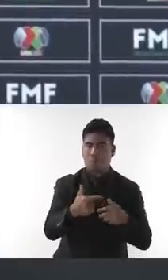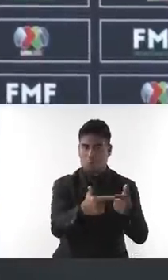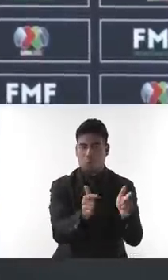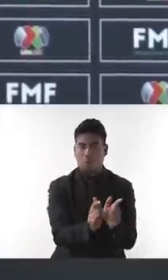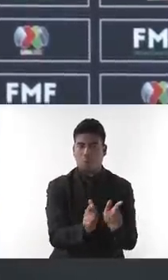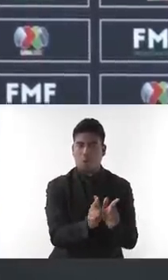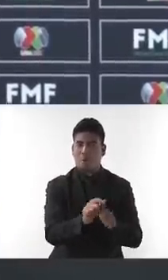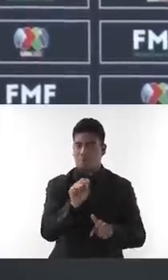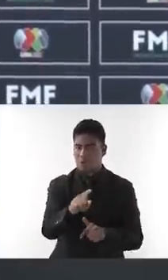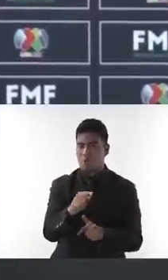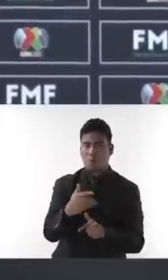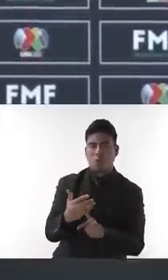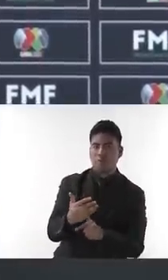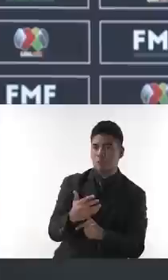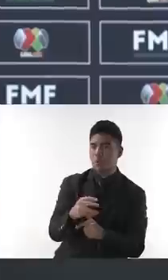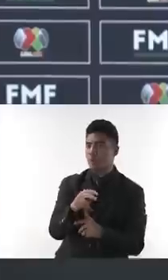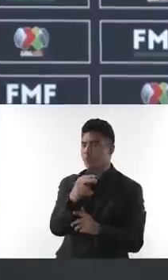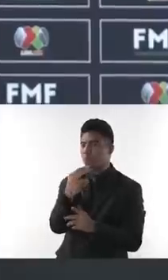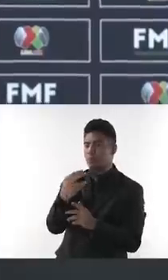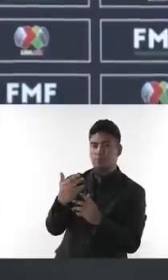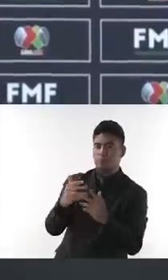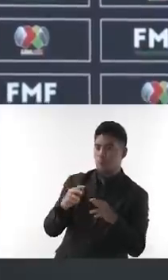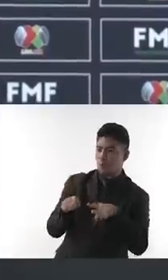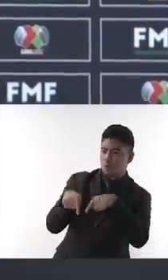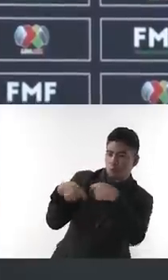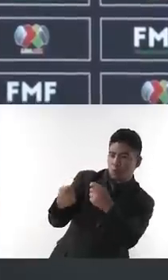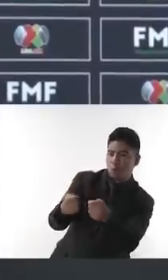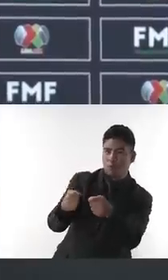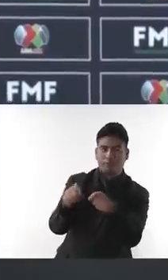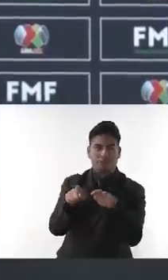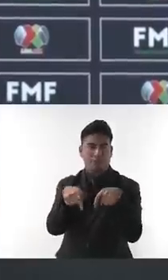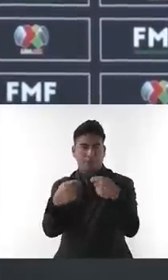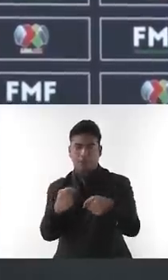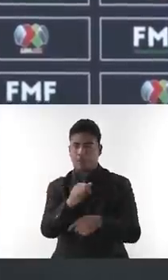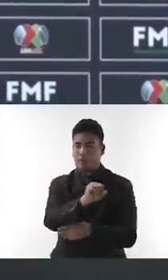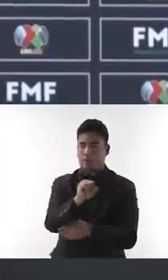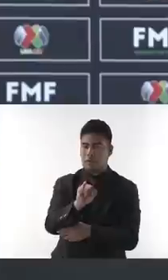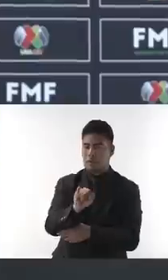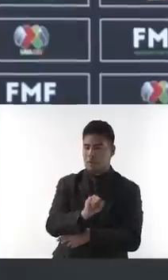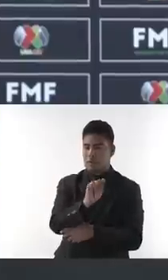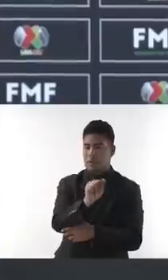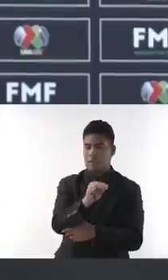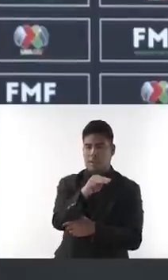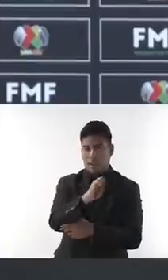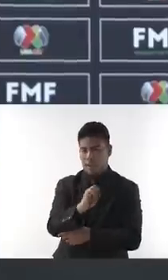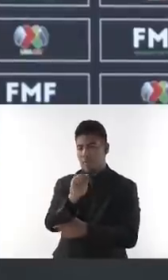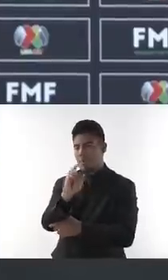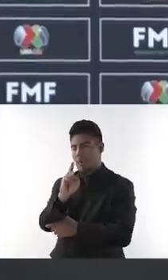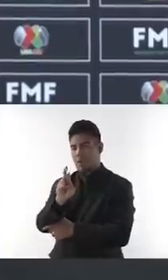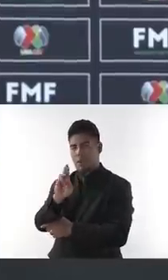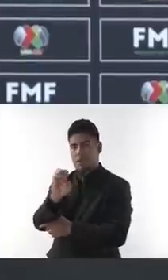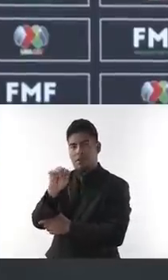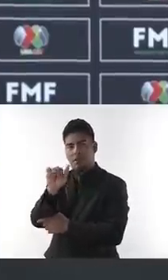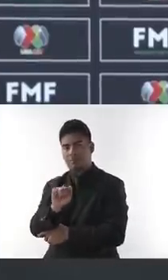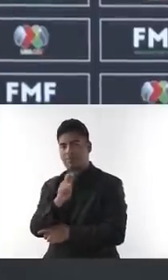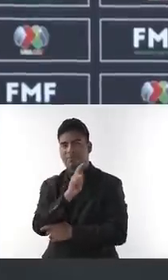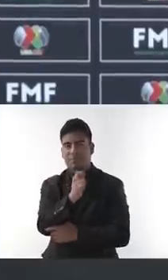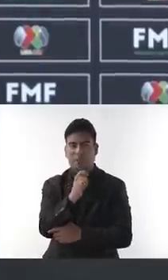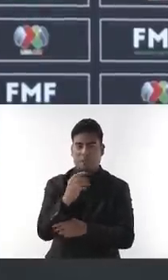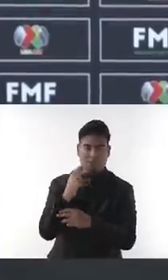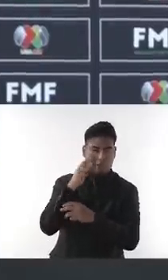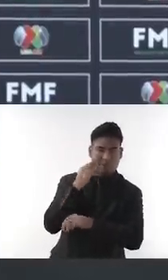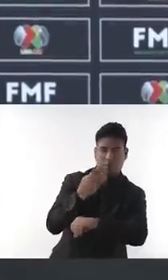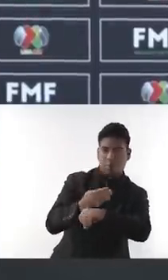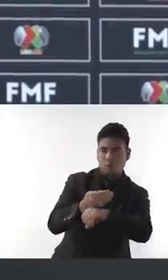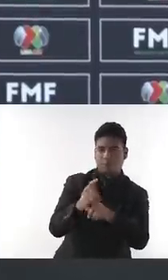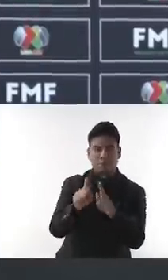de Andrea Rodebau y de Jaime Ordiales como responsables de cada una de las áreas de